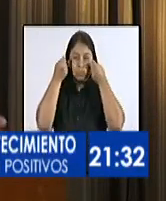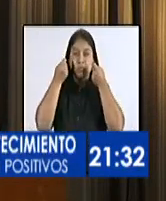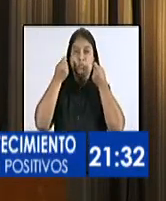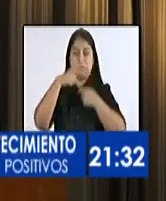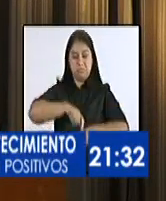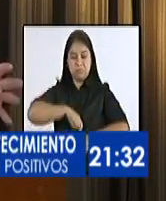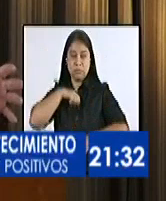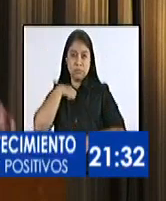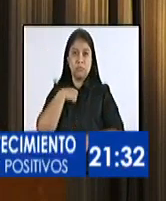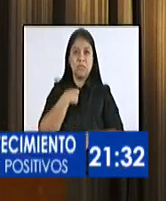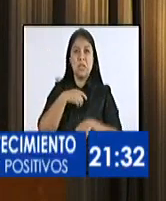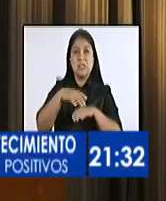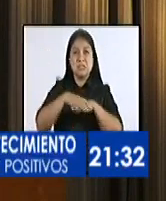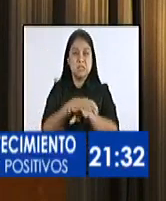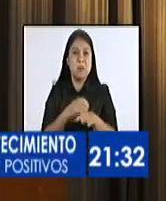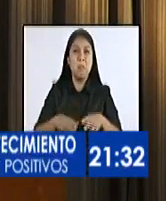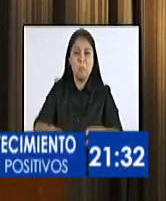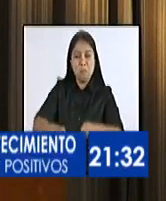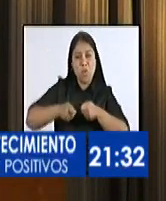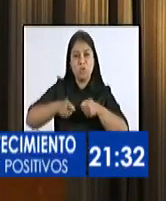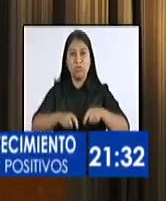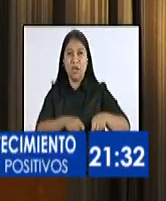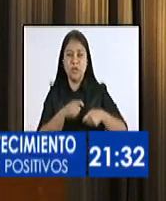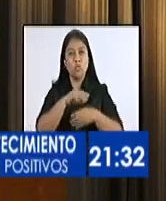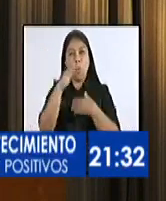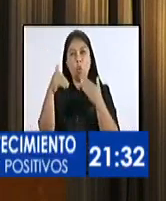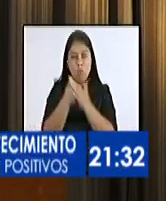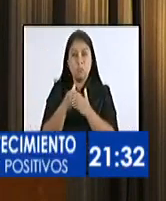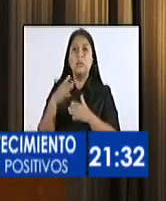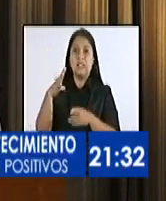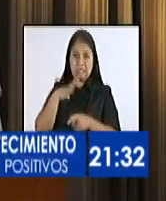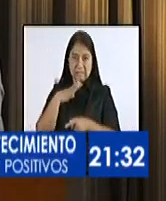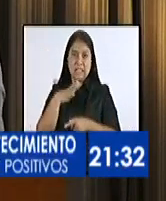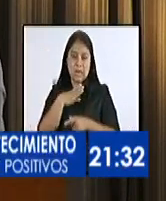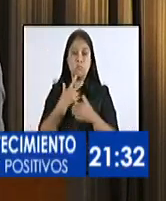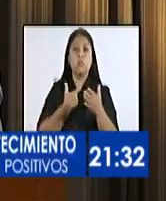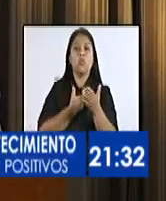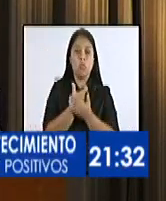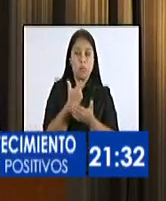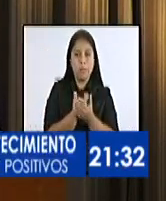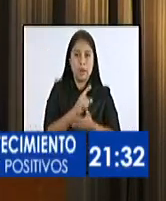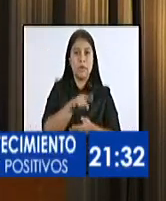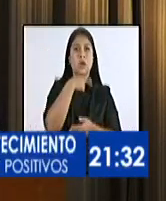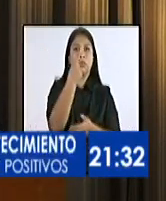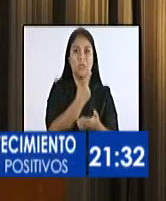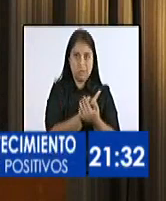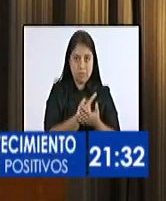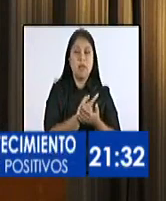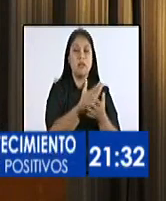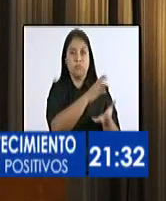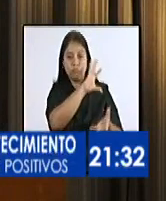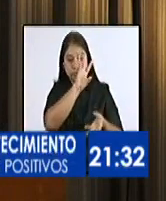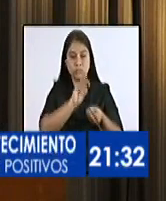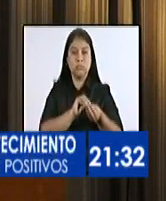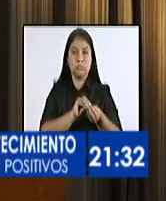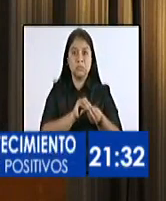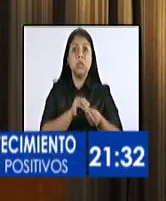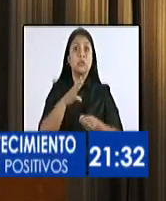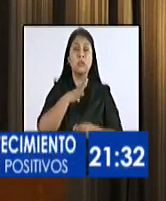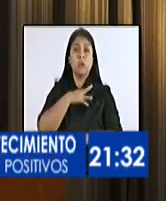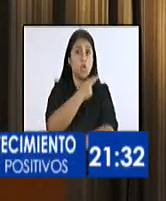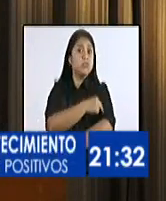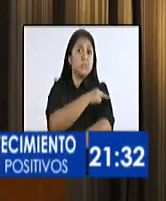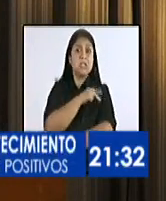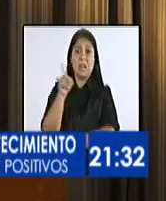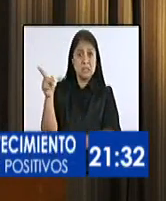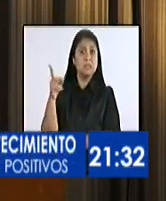de lo mínimo para poder atender a la gente con COVID-19 en los hospitales, no hay falta de productos.